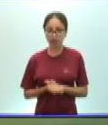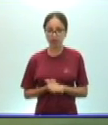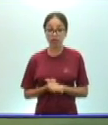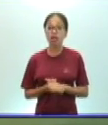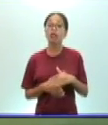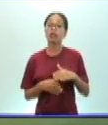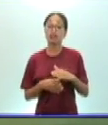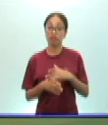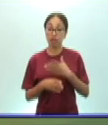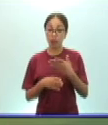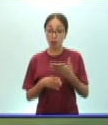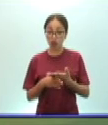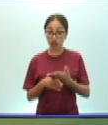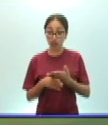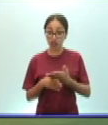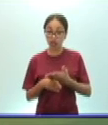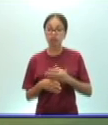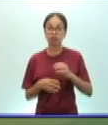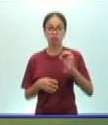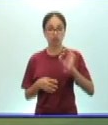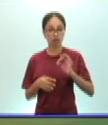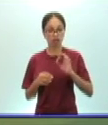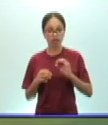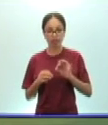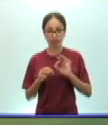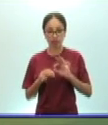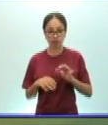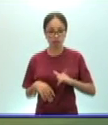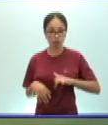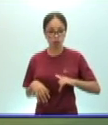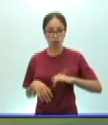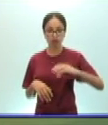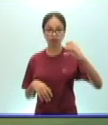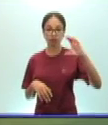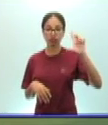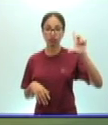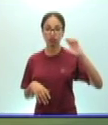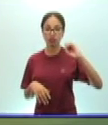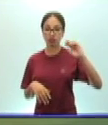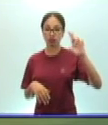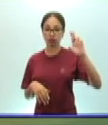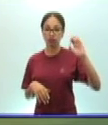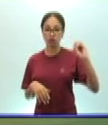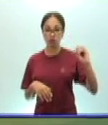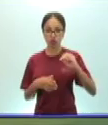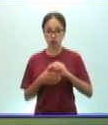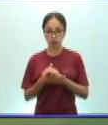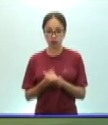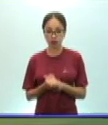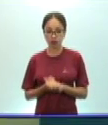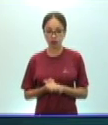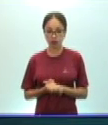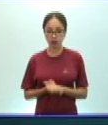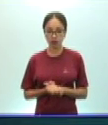Volvemos a añadir cloro. Así se consigue que el agua tampoco se estropee por el camino.